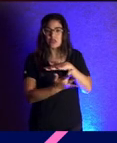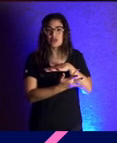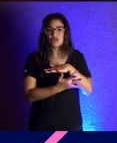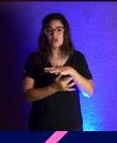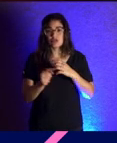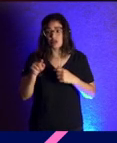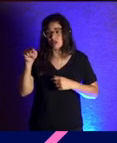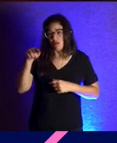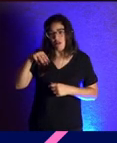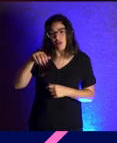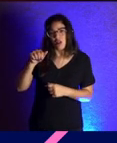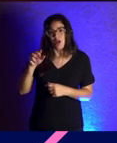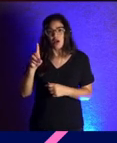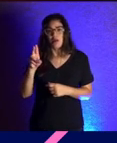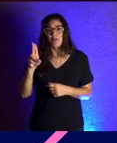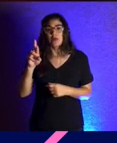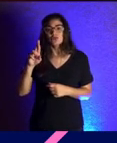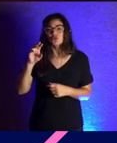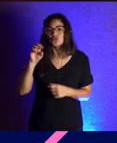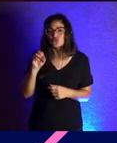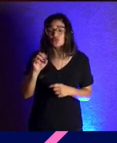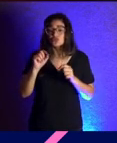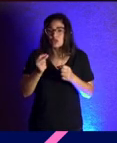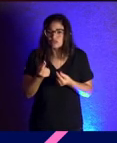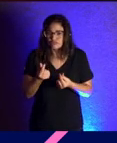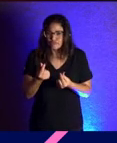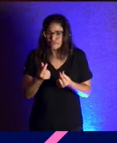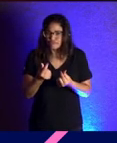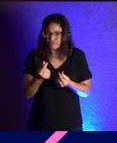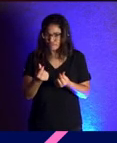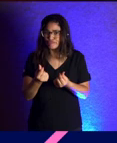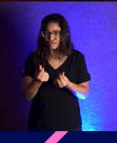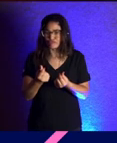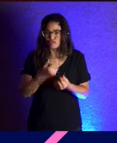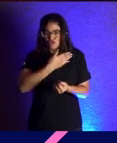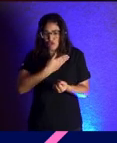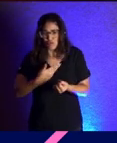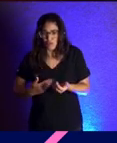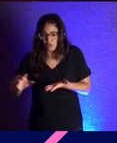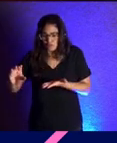como dineros públicos finalmente terminan siendo